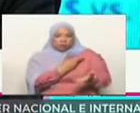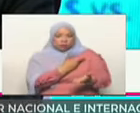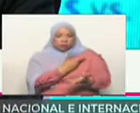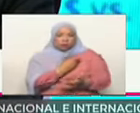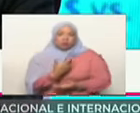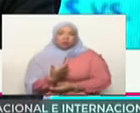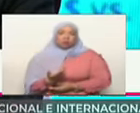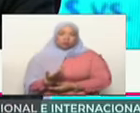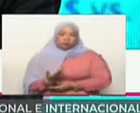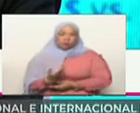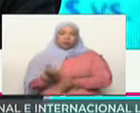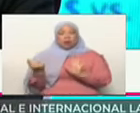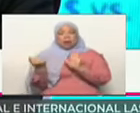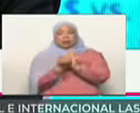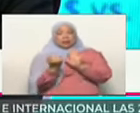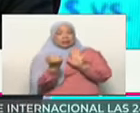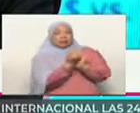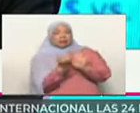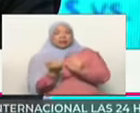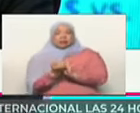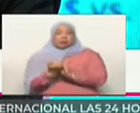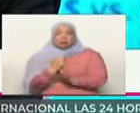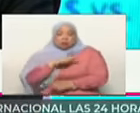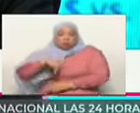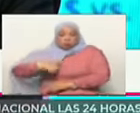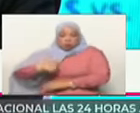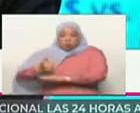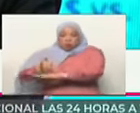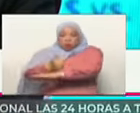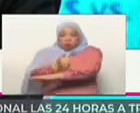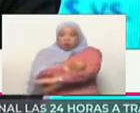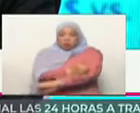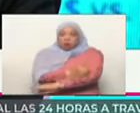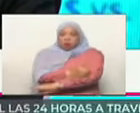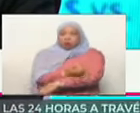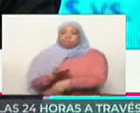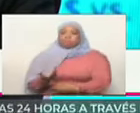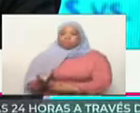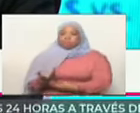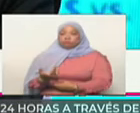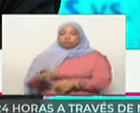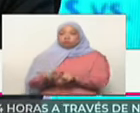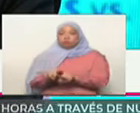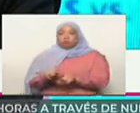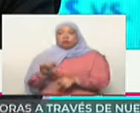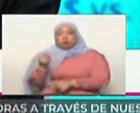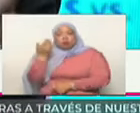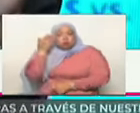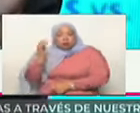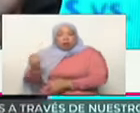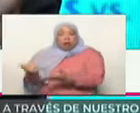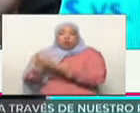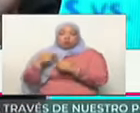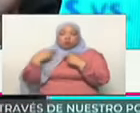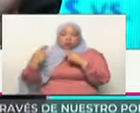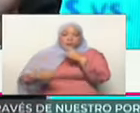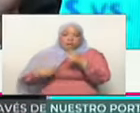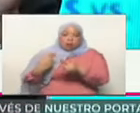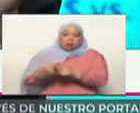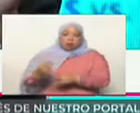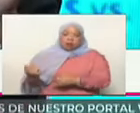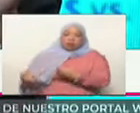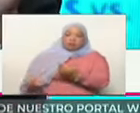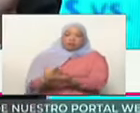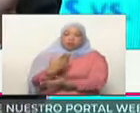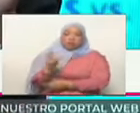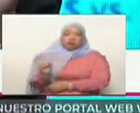pretendió asesinarnos a nosotros. Iván Duque que pretendió, con una supuesta ayuda humanitaria, invadir a Venezuela por